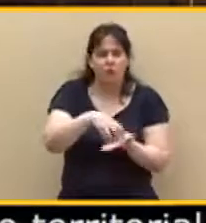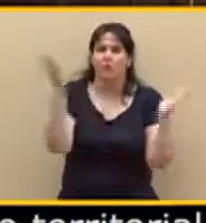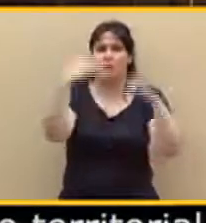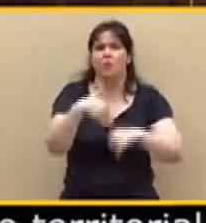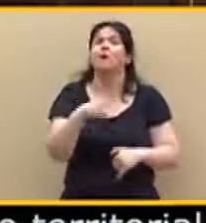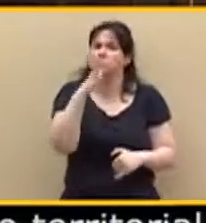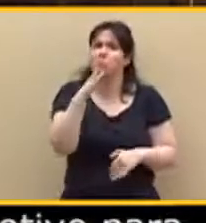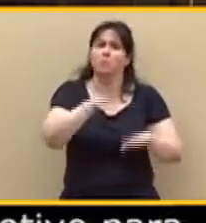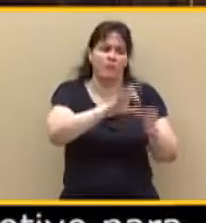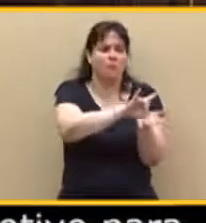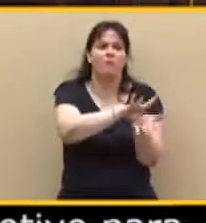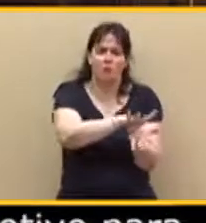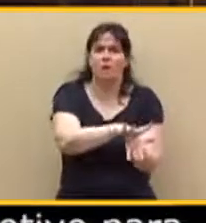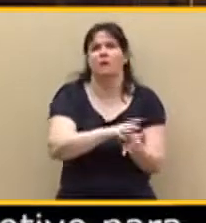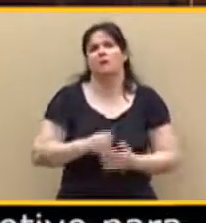echarles.